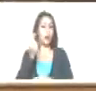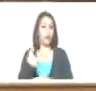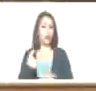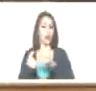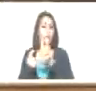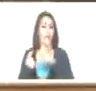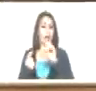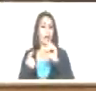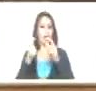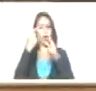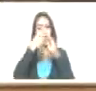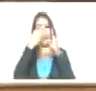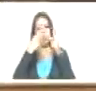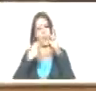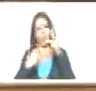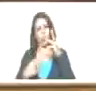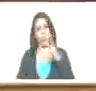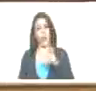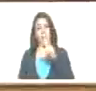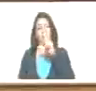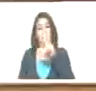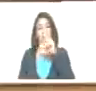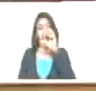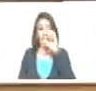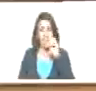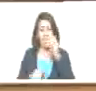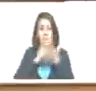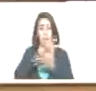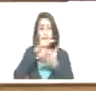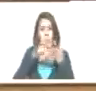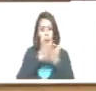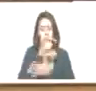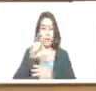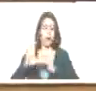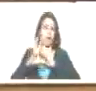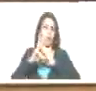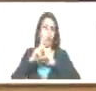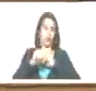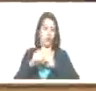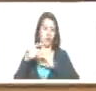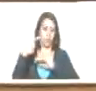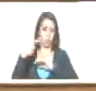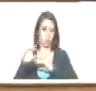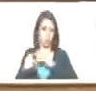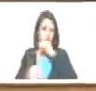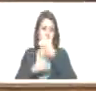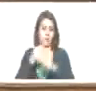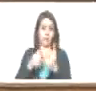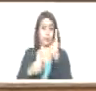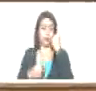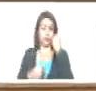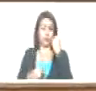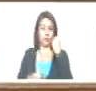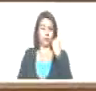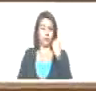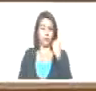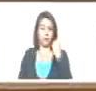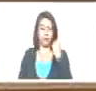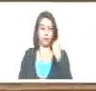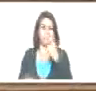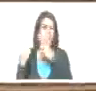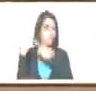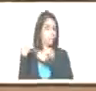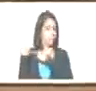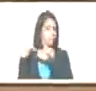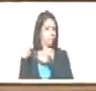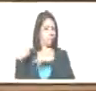tengo yo aquí, 30 casos de corrupción, hay absolutamente un solo representante del